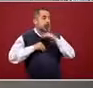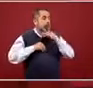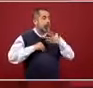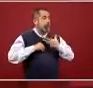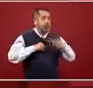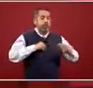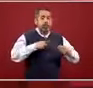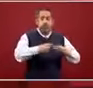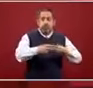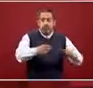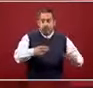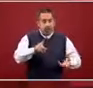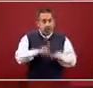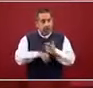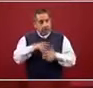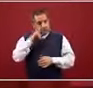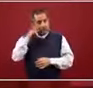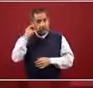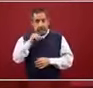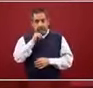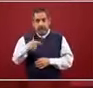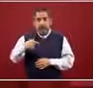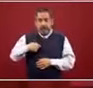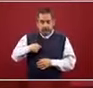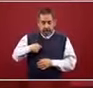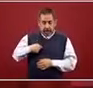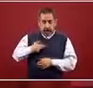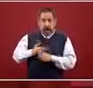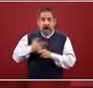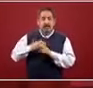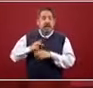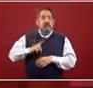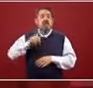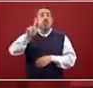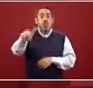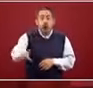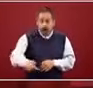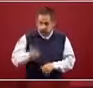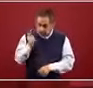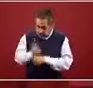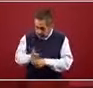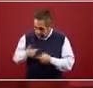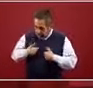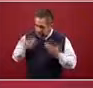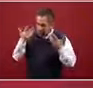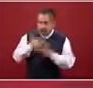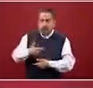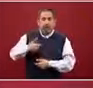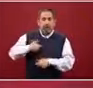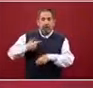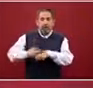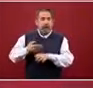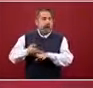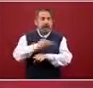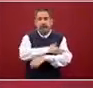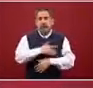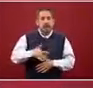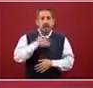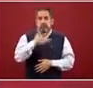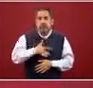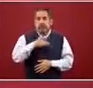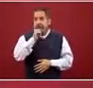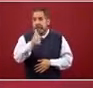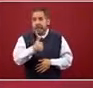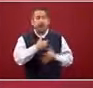que ocurrieron por una persona que posteriormente se detectó como contagiante, no habiendo